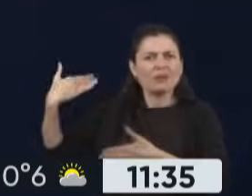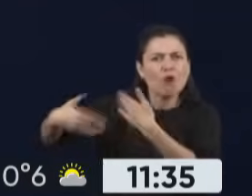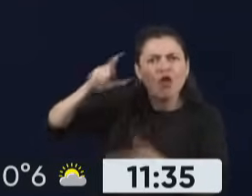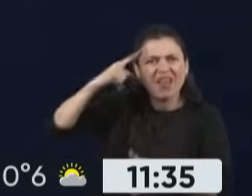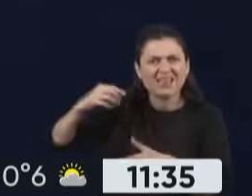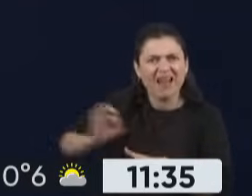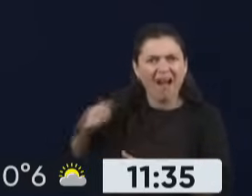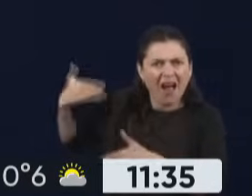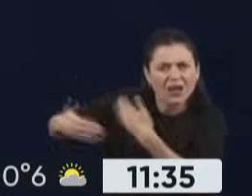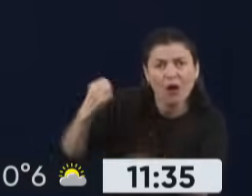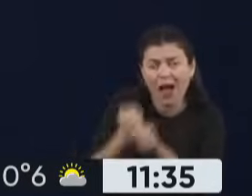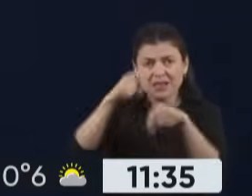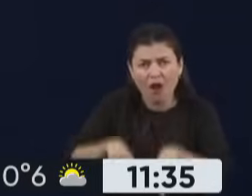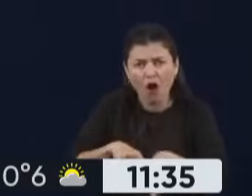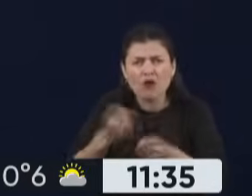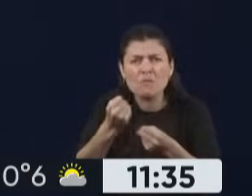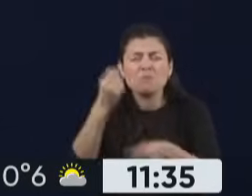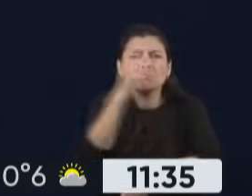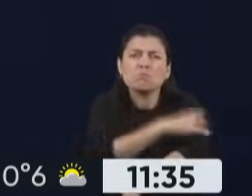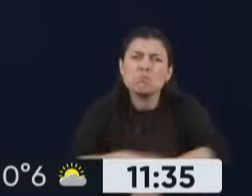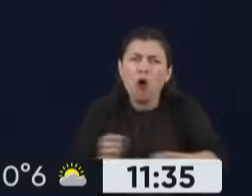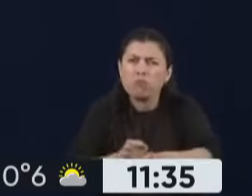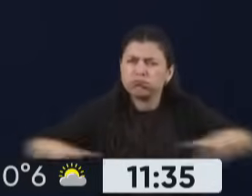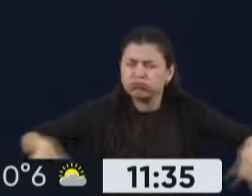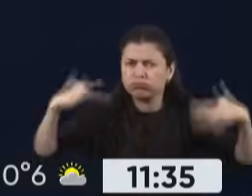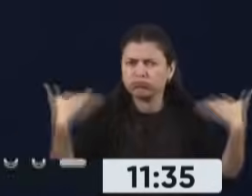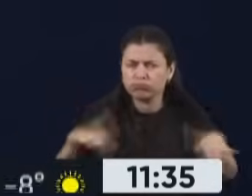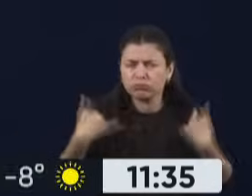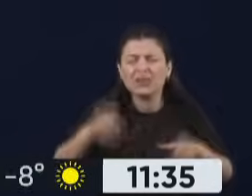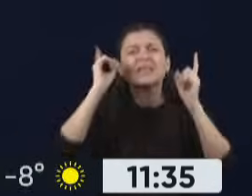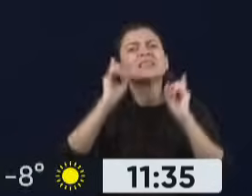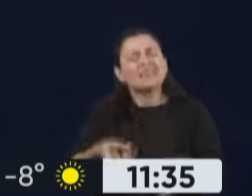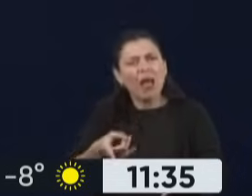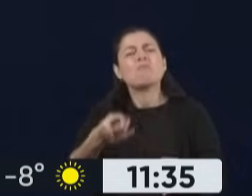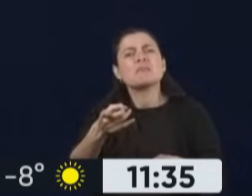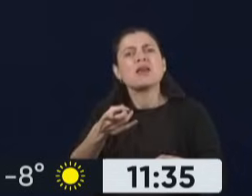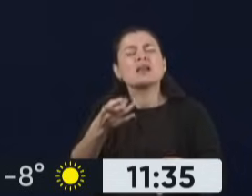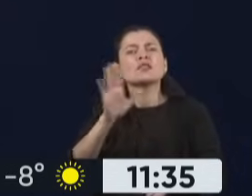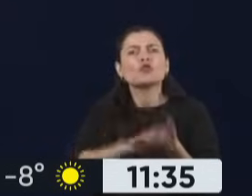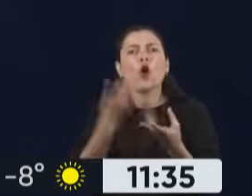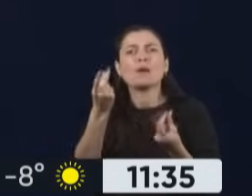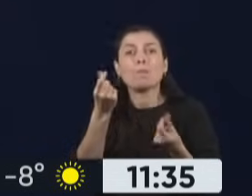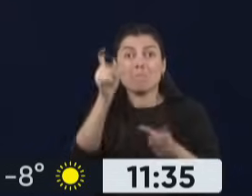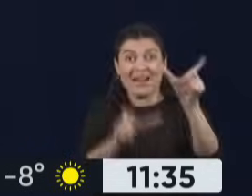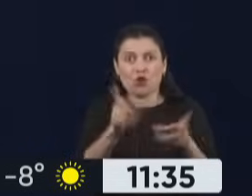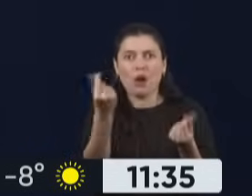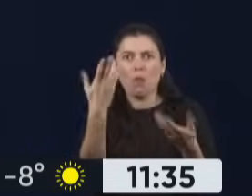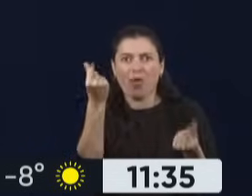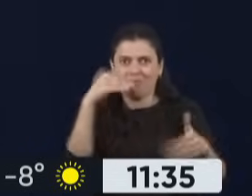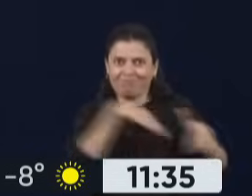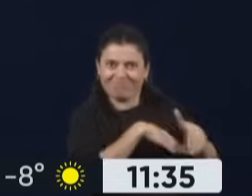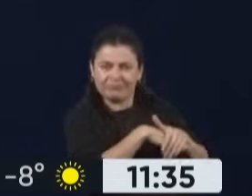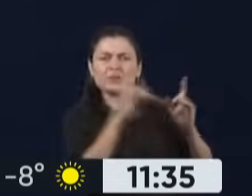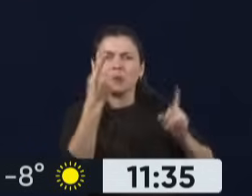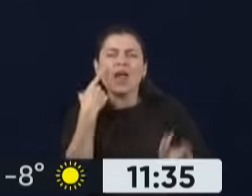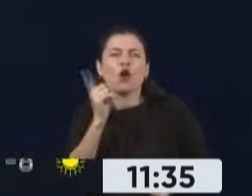décadas. También es uno de los países donde más criminalizado está el ahorro. Esto no es casualidad, sino